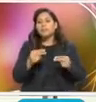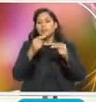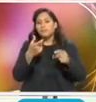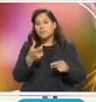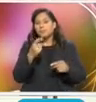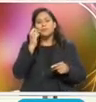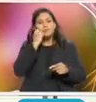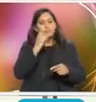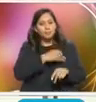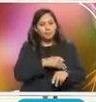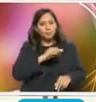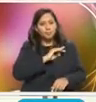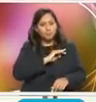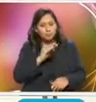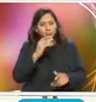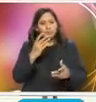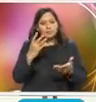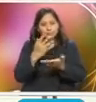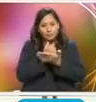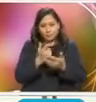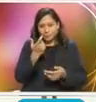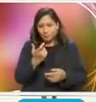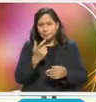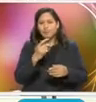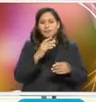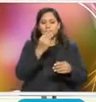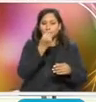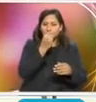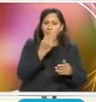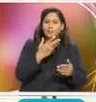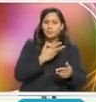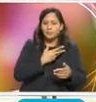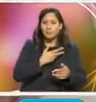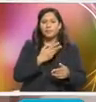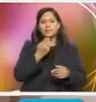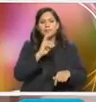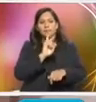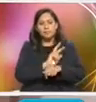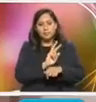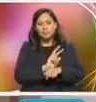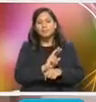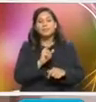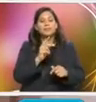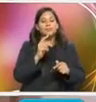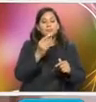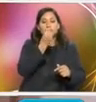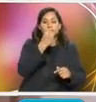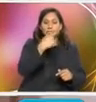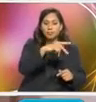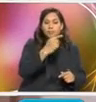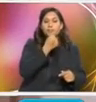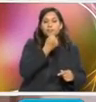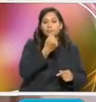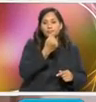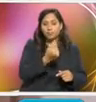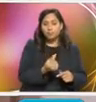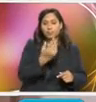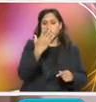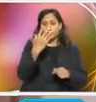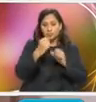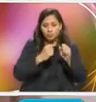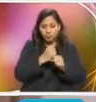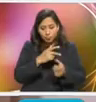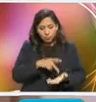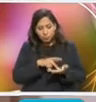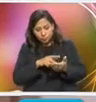familias tengan la posibilidad de salir adelante. Y esto lo combinamos también con un seguimiento nutricional de los niños menores de 5 años, donde